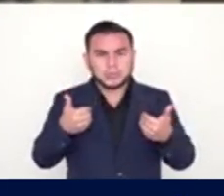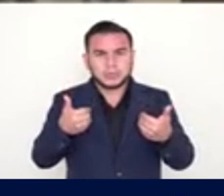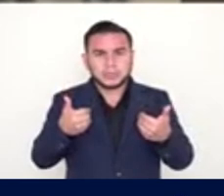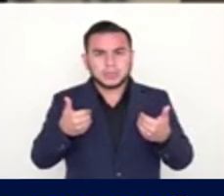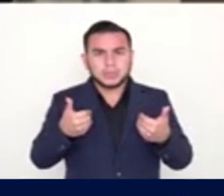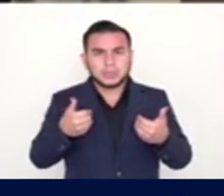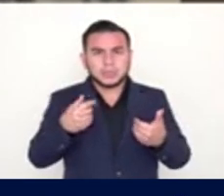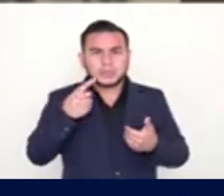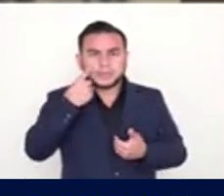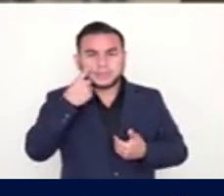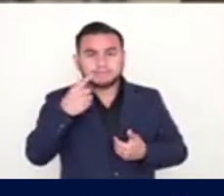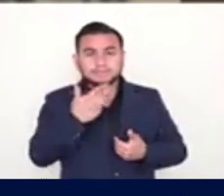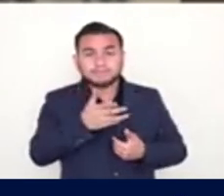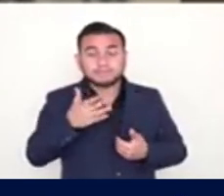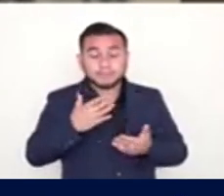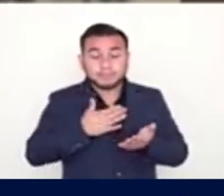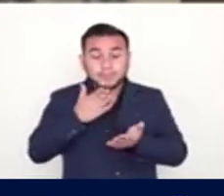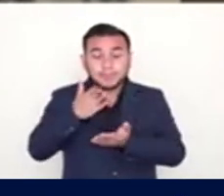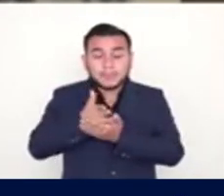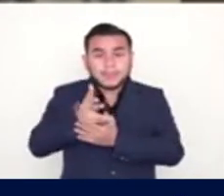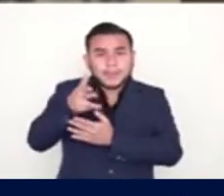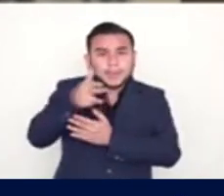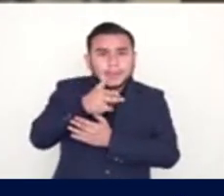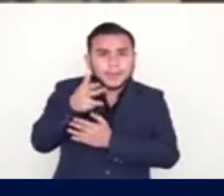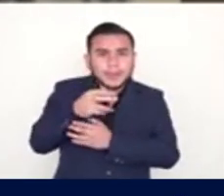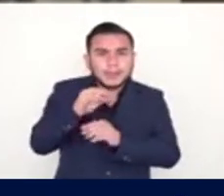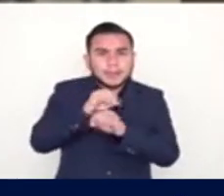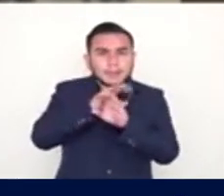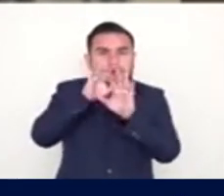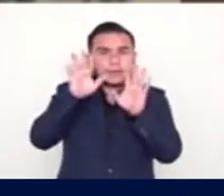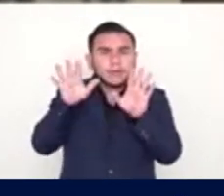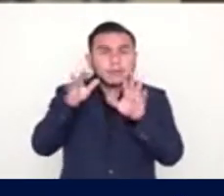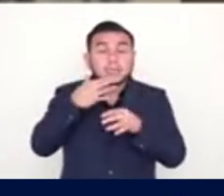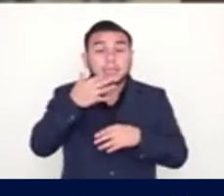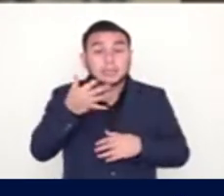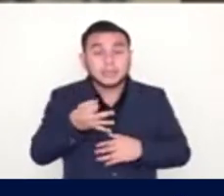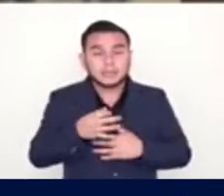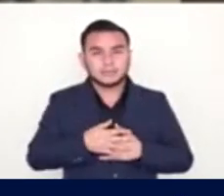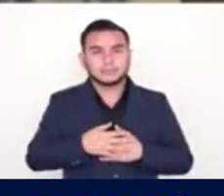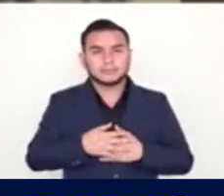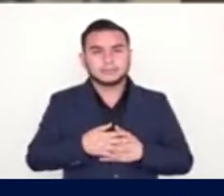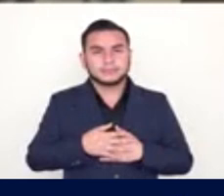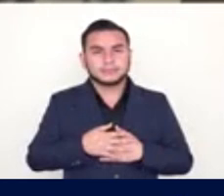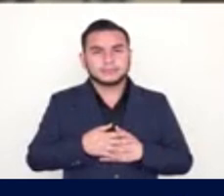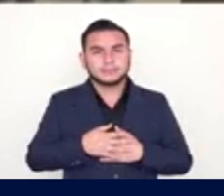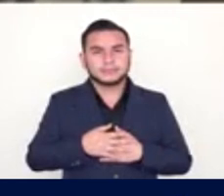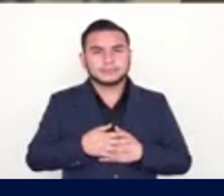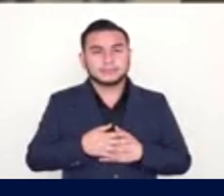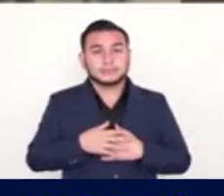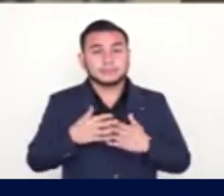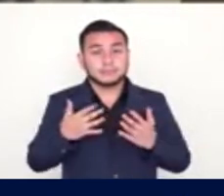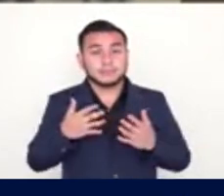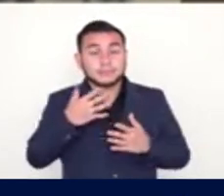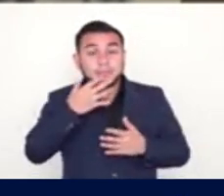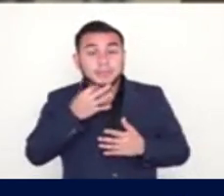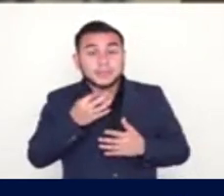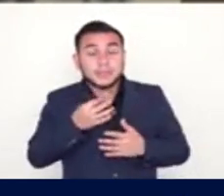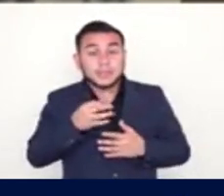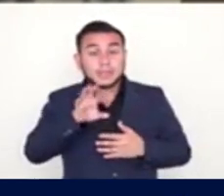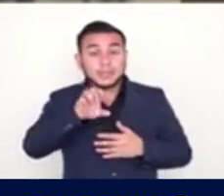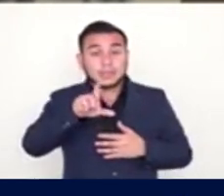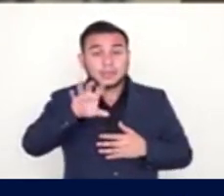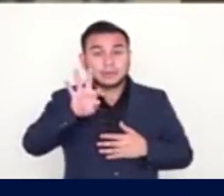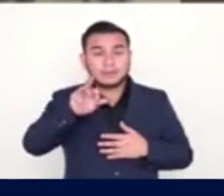las cámaras de televisión nacionales e internacionales demuestran que están juntos. Entonces, si digo que el FARO